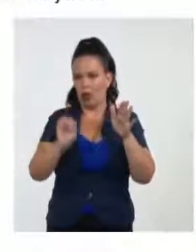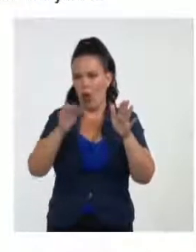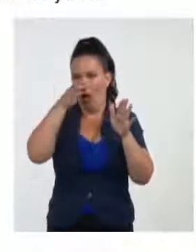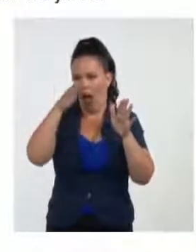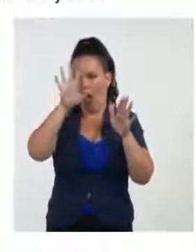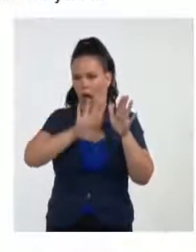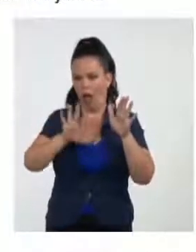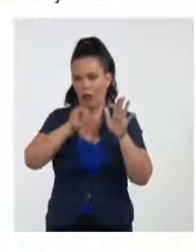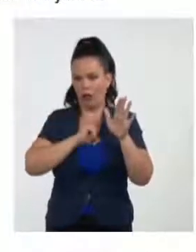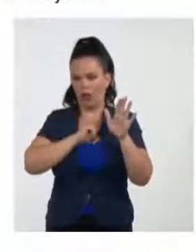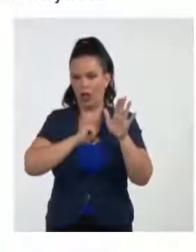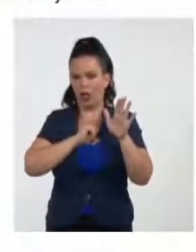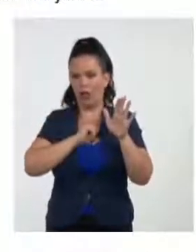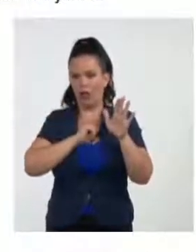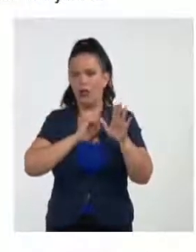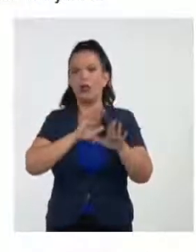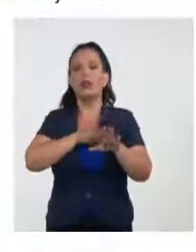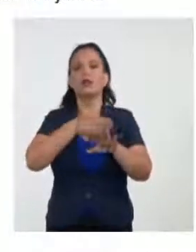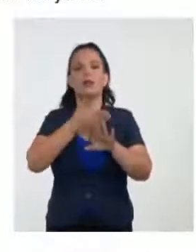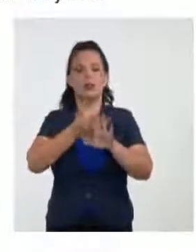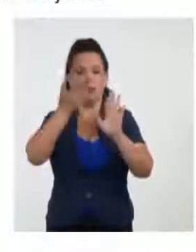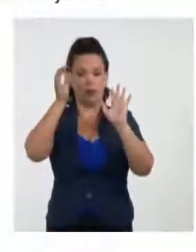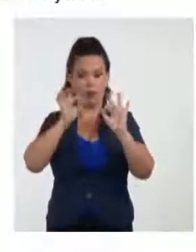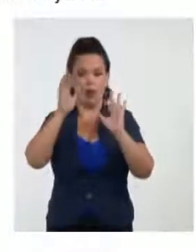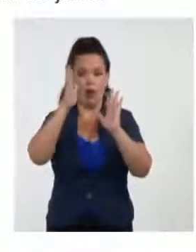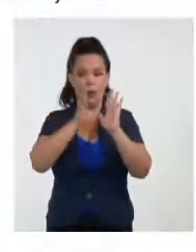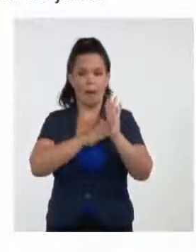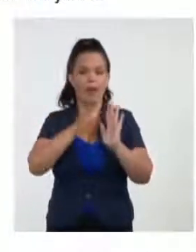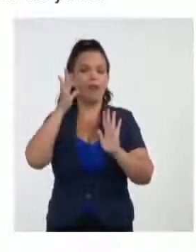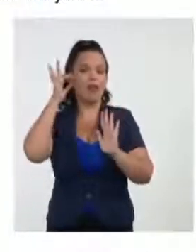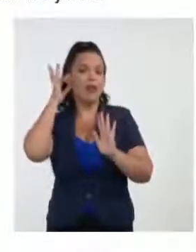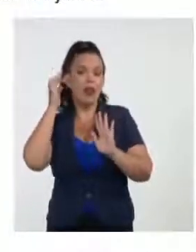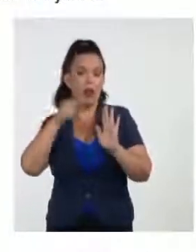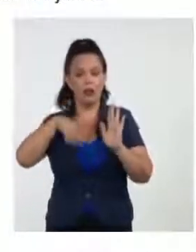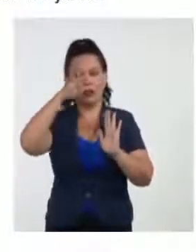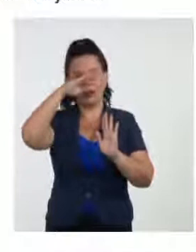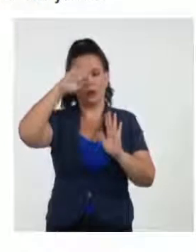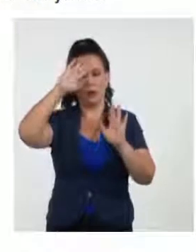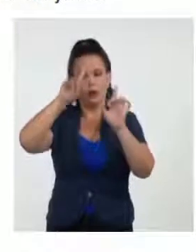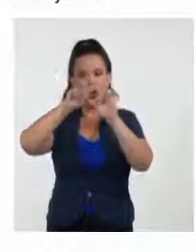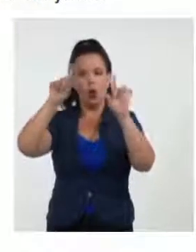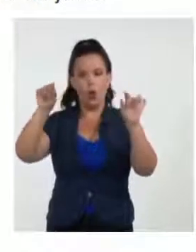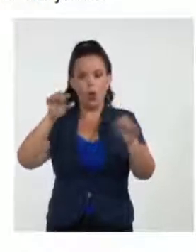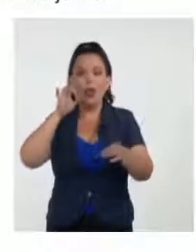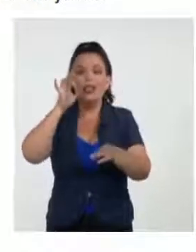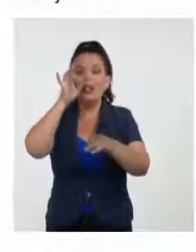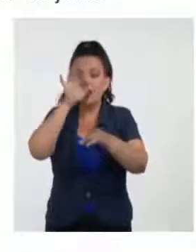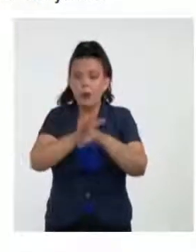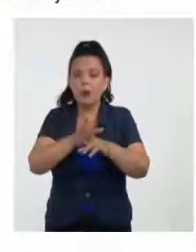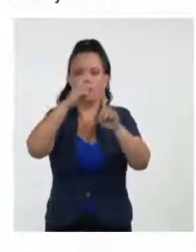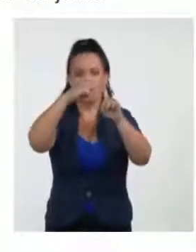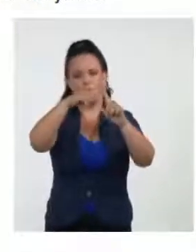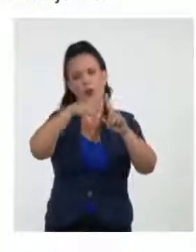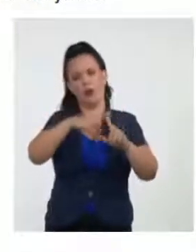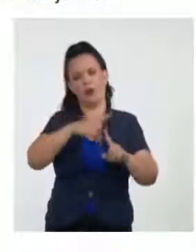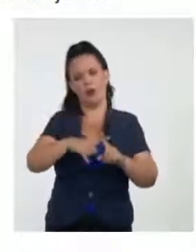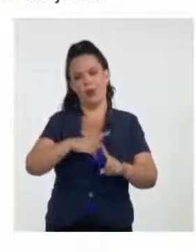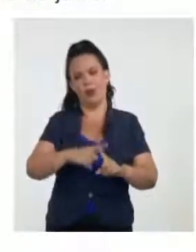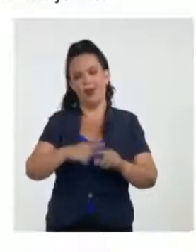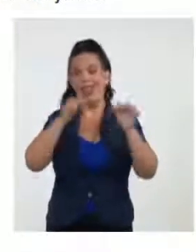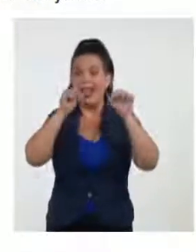partir del mes de febrero, pues realmente esta tiene un riesgo mayor de gravedad de la